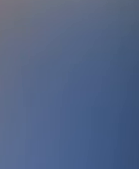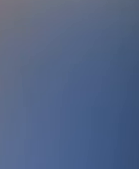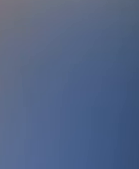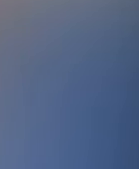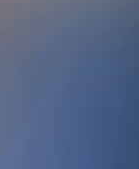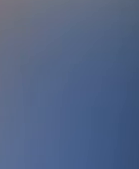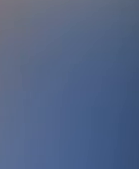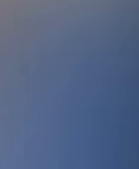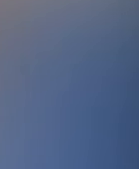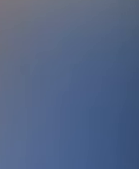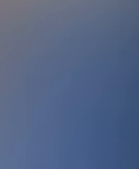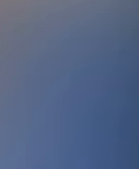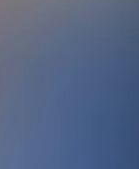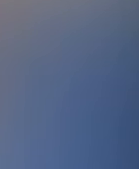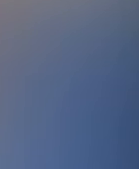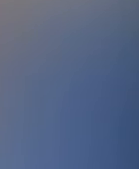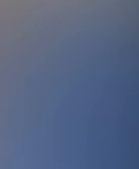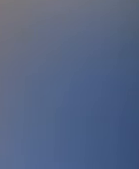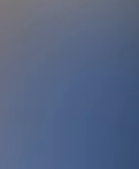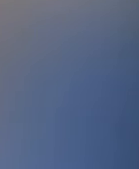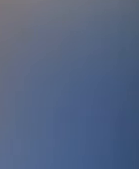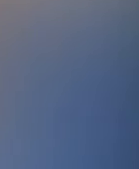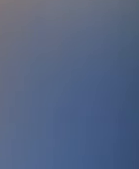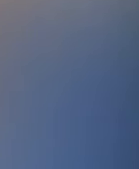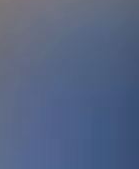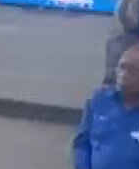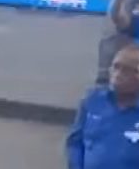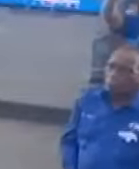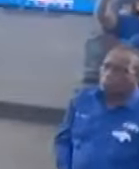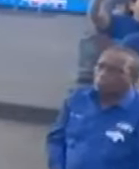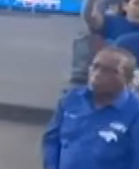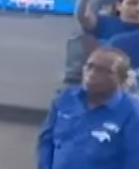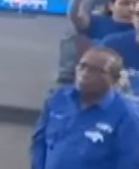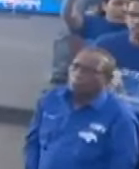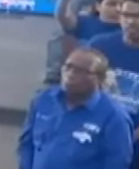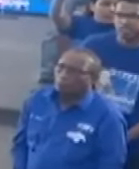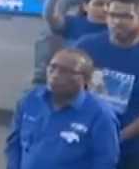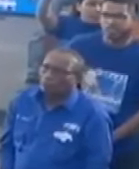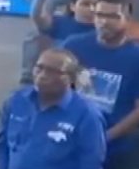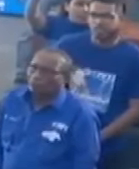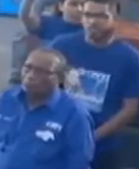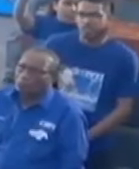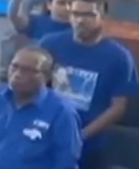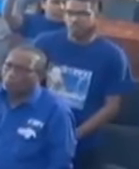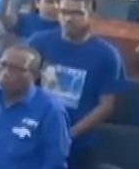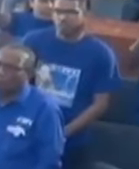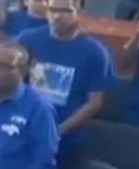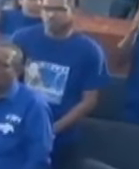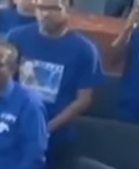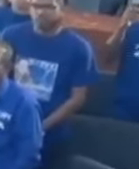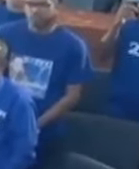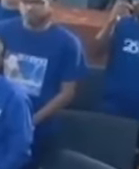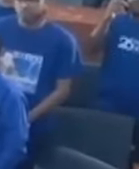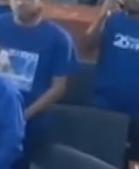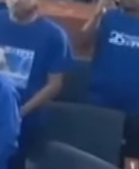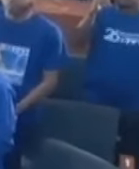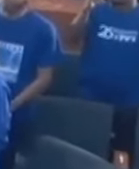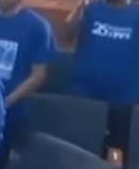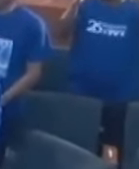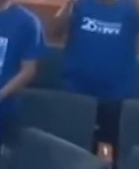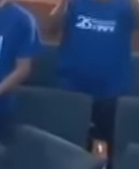Un abrazo a todos sus dirigentes, a las lideresas, a